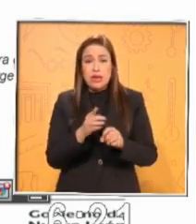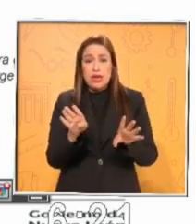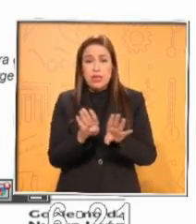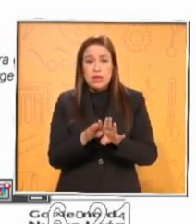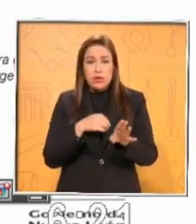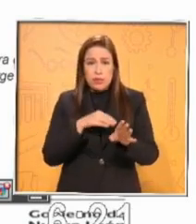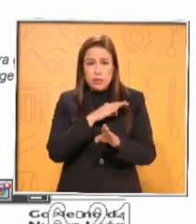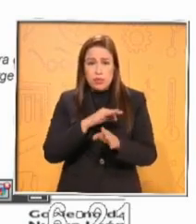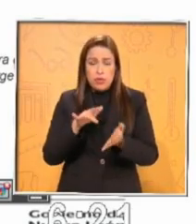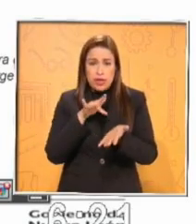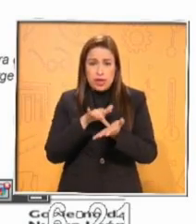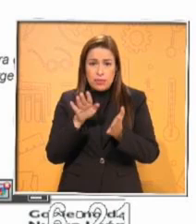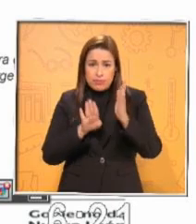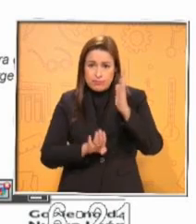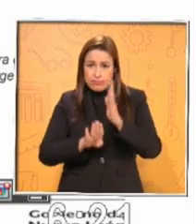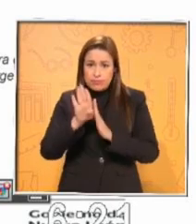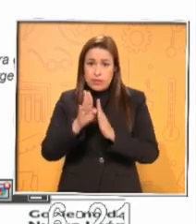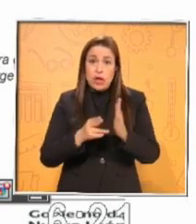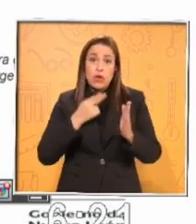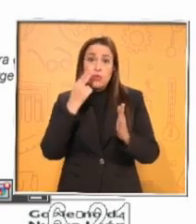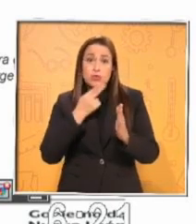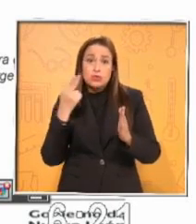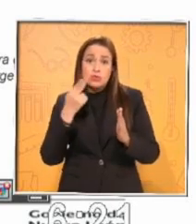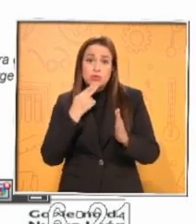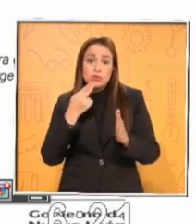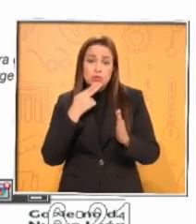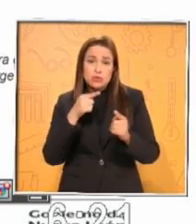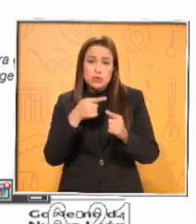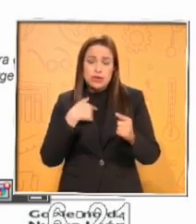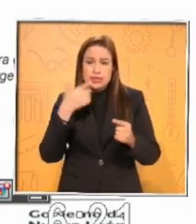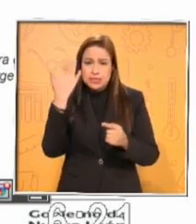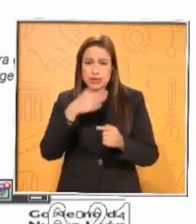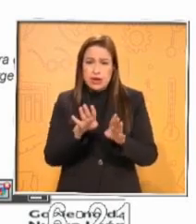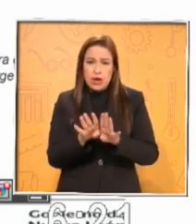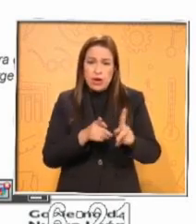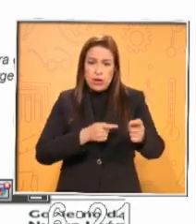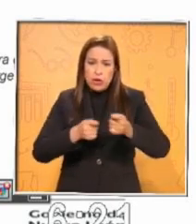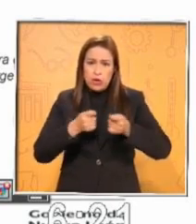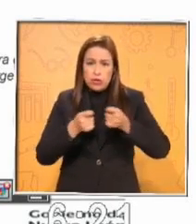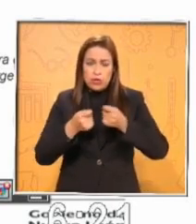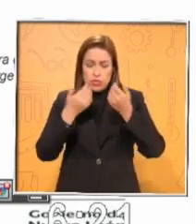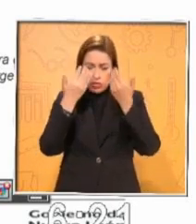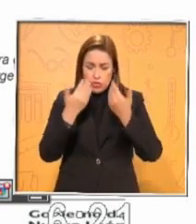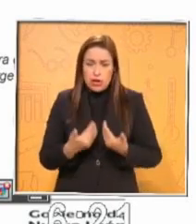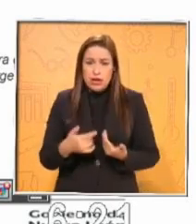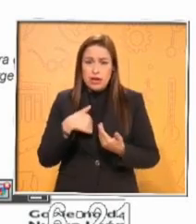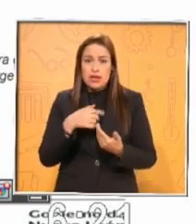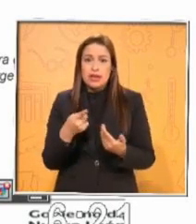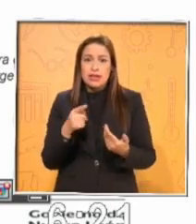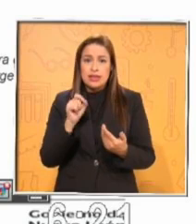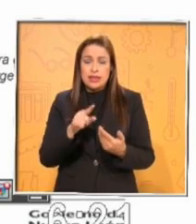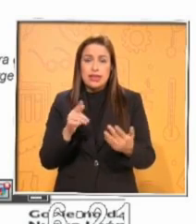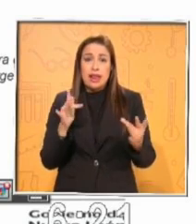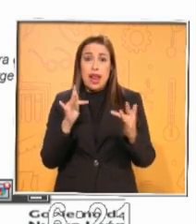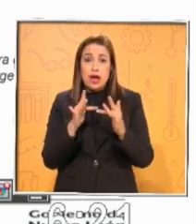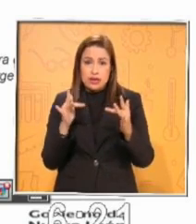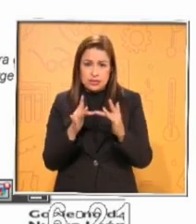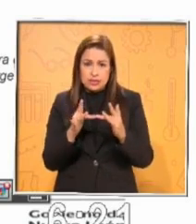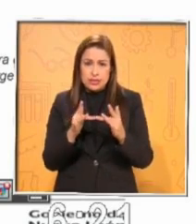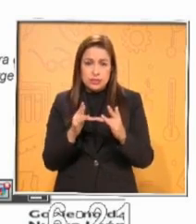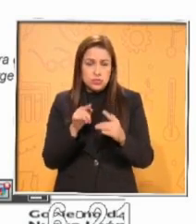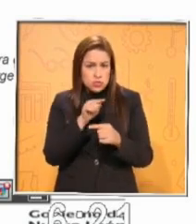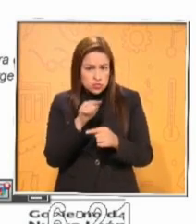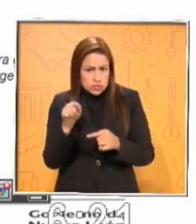uso con fines educativos y además de autocontrol de la propia conectividad. ¿Están de